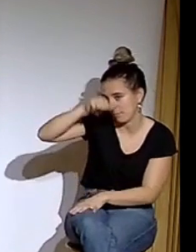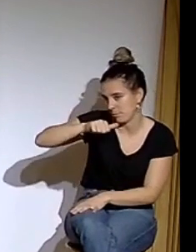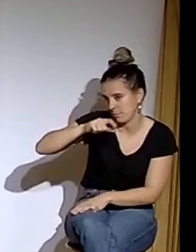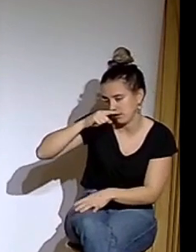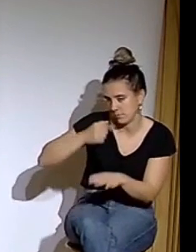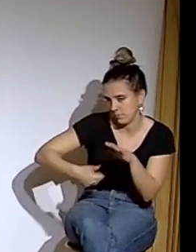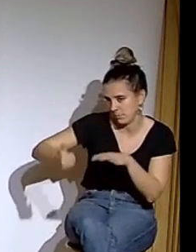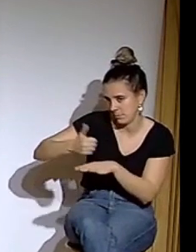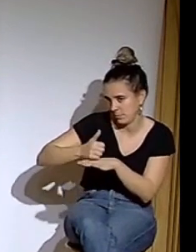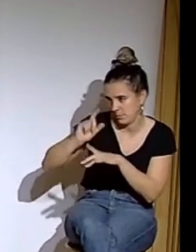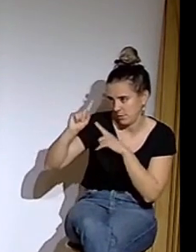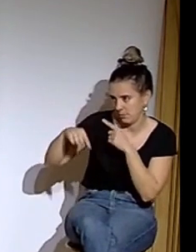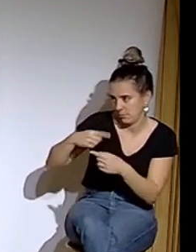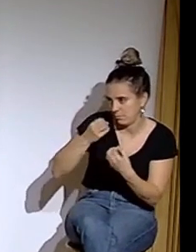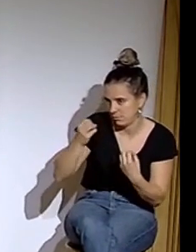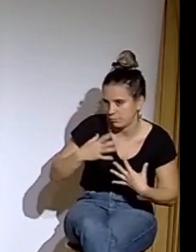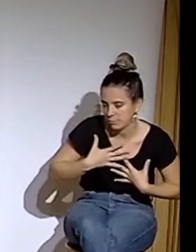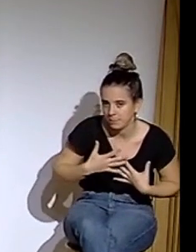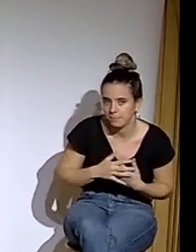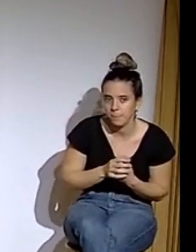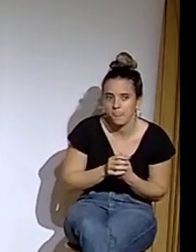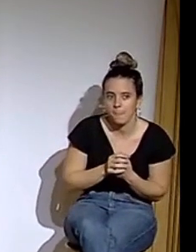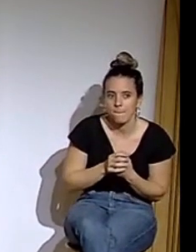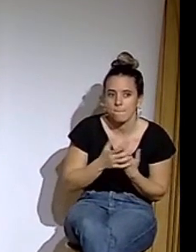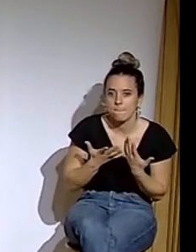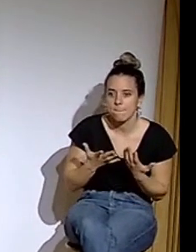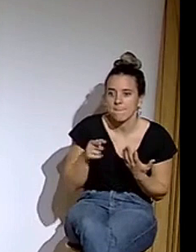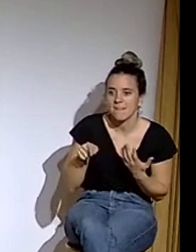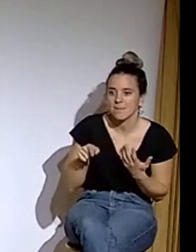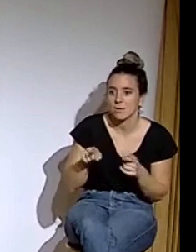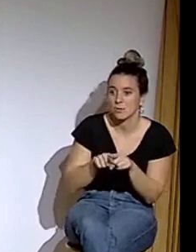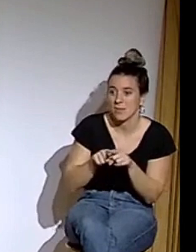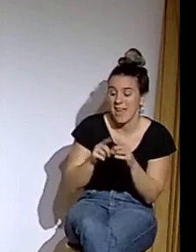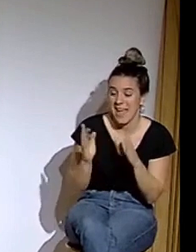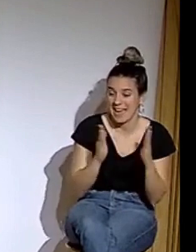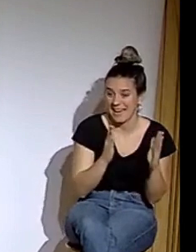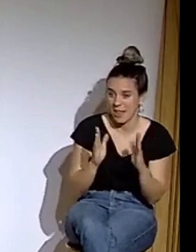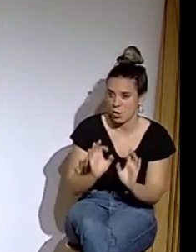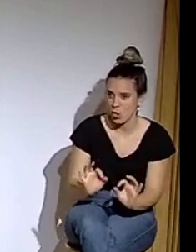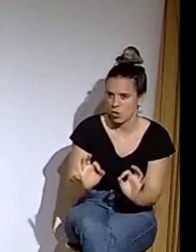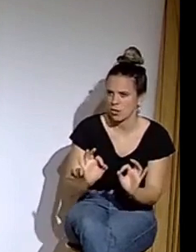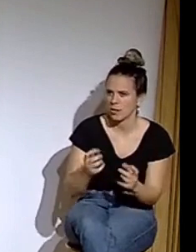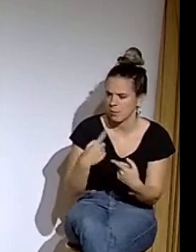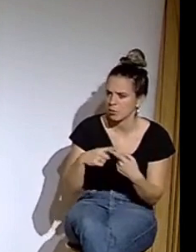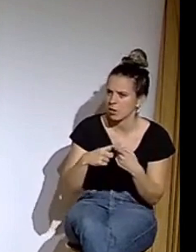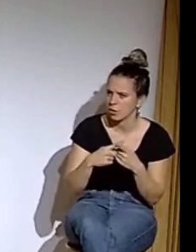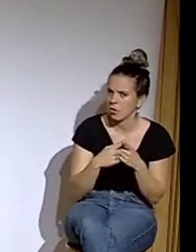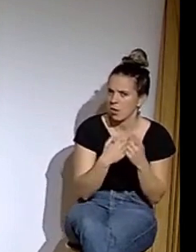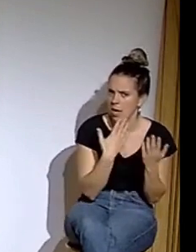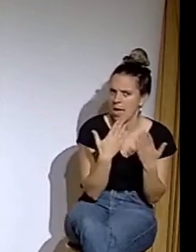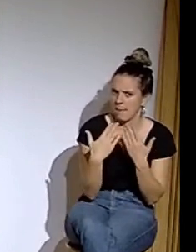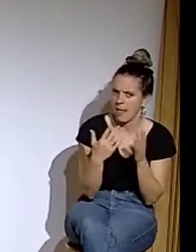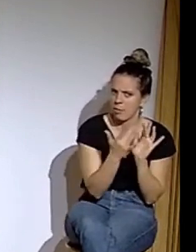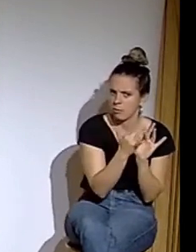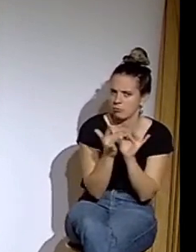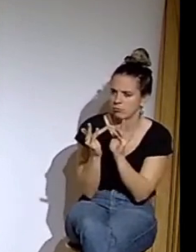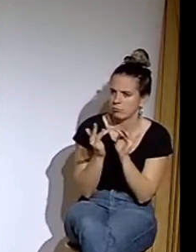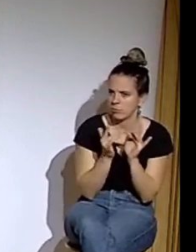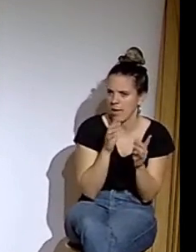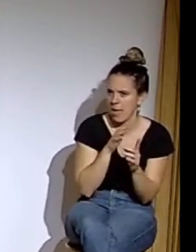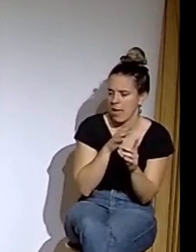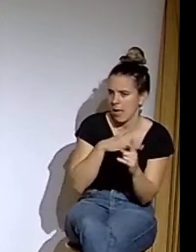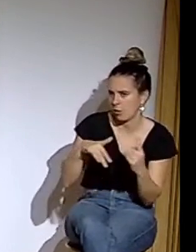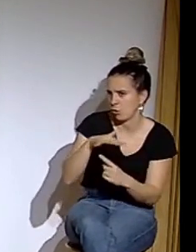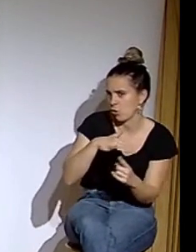O sea y fue todo una generación muy concreta porque lo vengo hablando con distintas amigas de nuestro